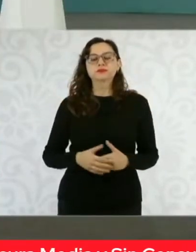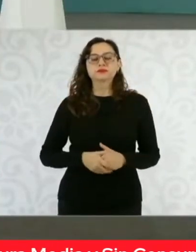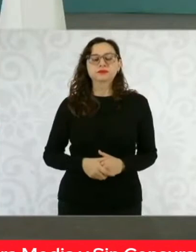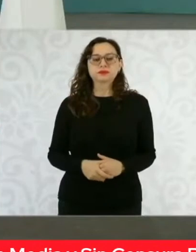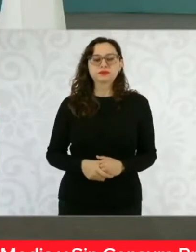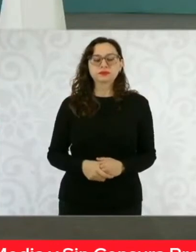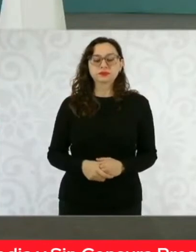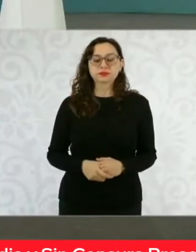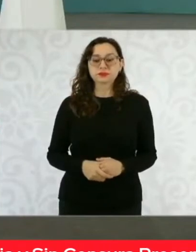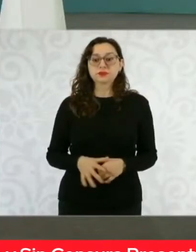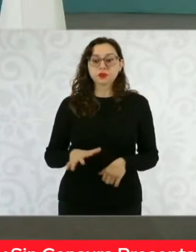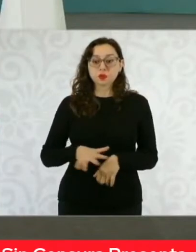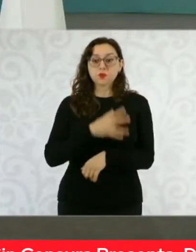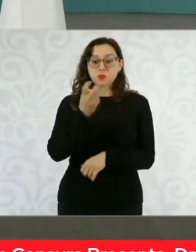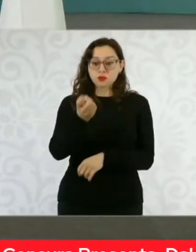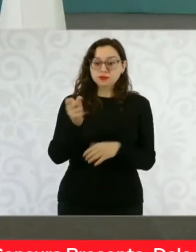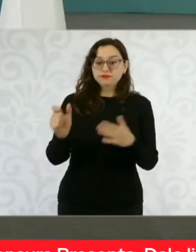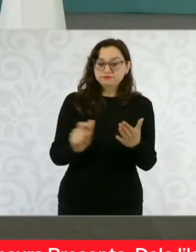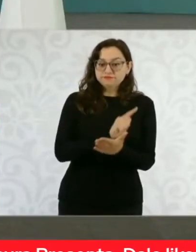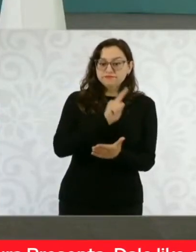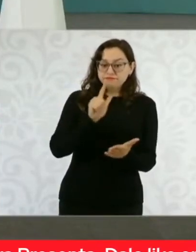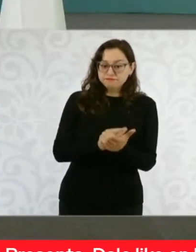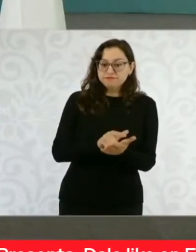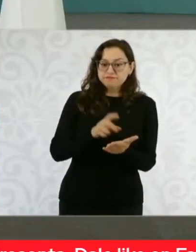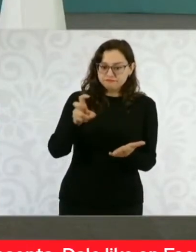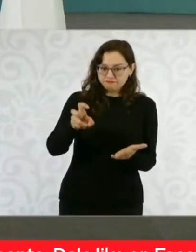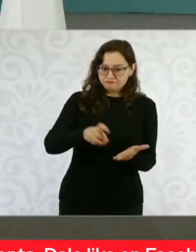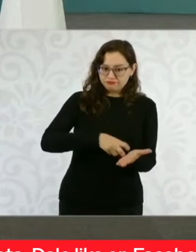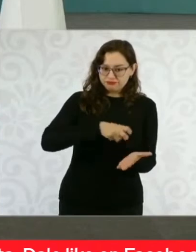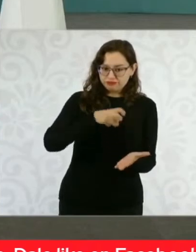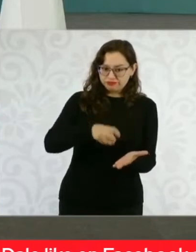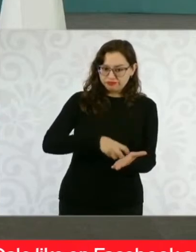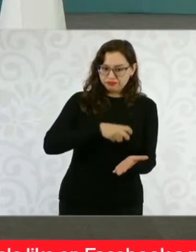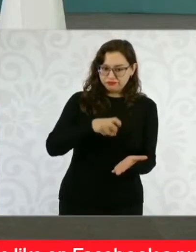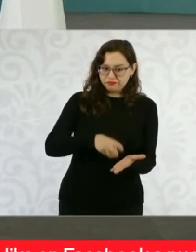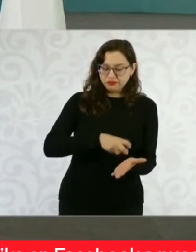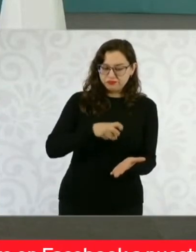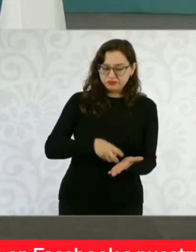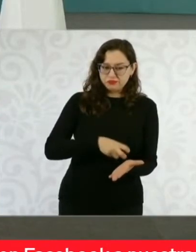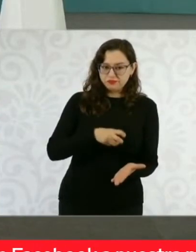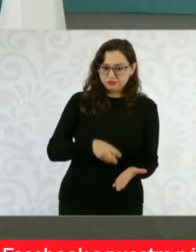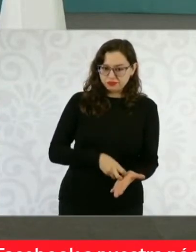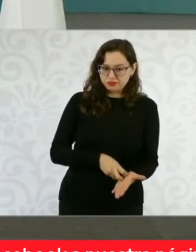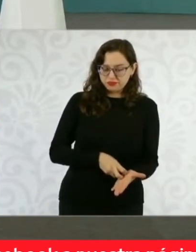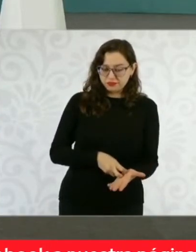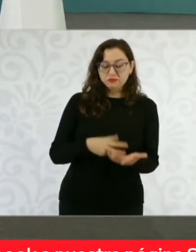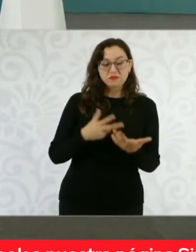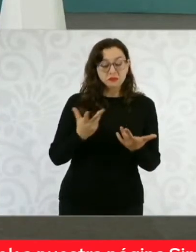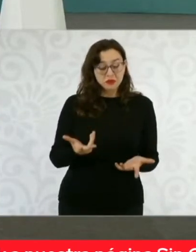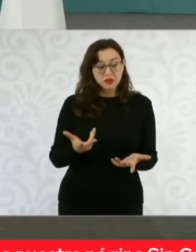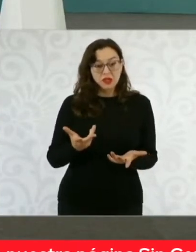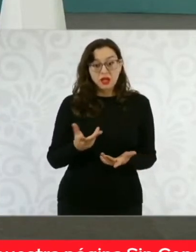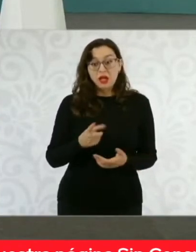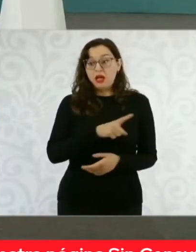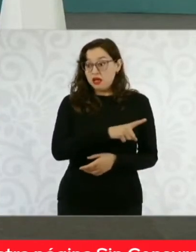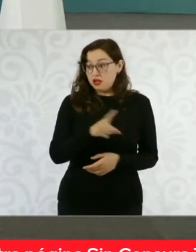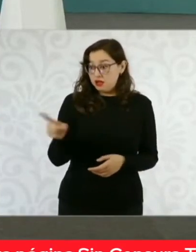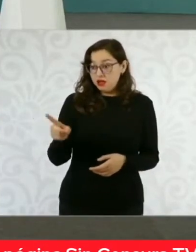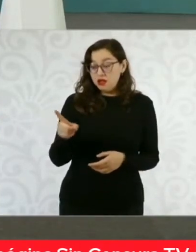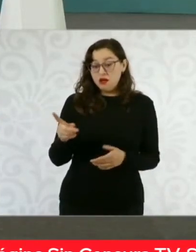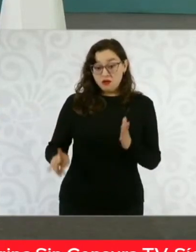Estas modificaciones al marco normativo del Infonavit van a evitar que se vuelvan